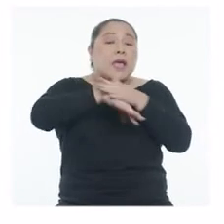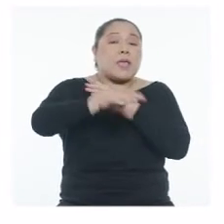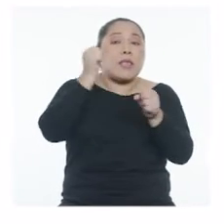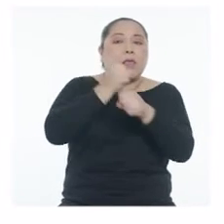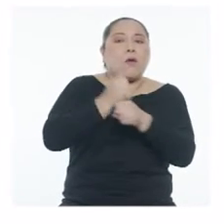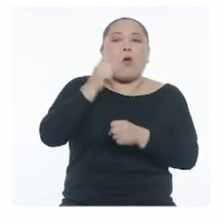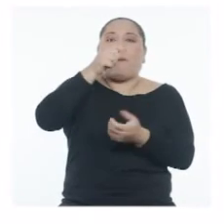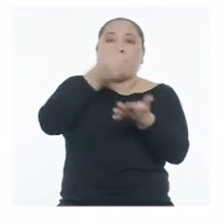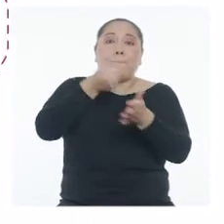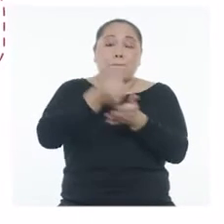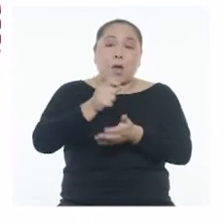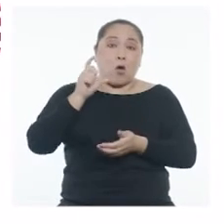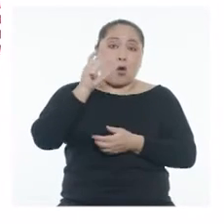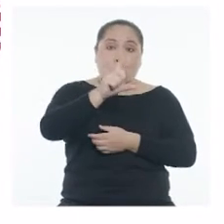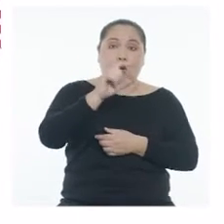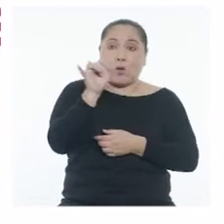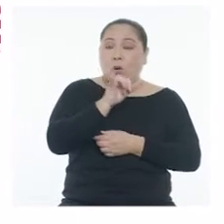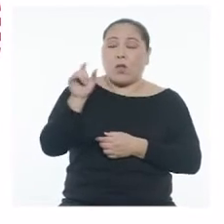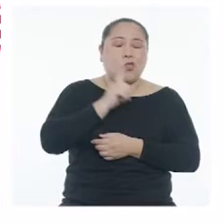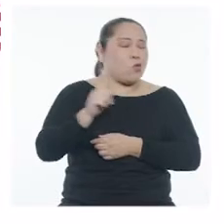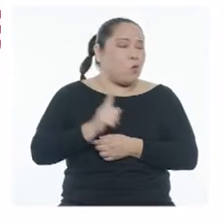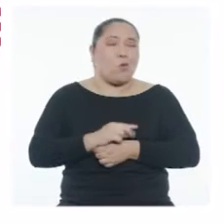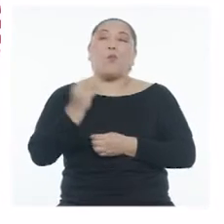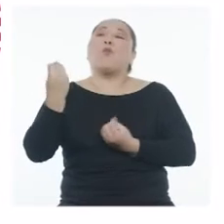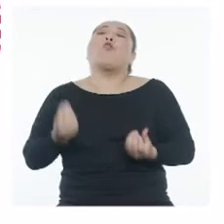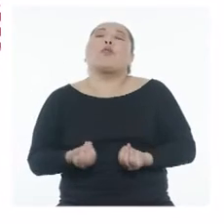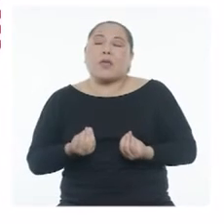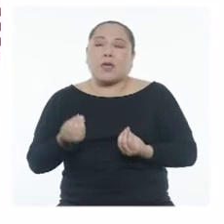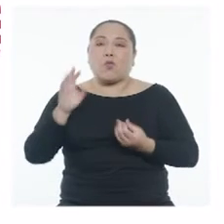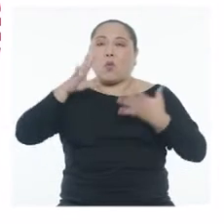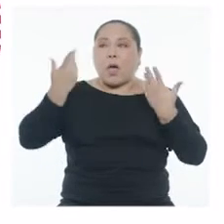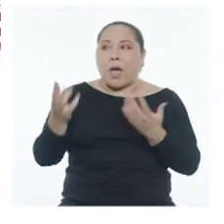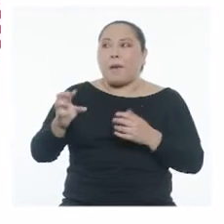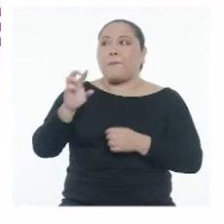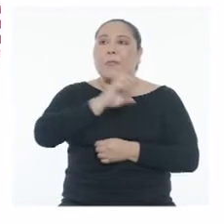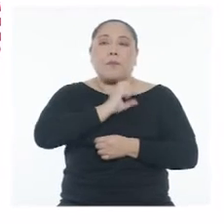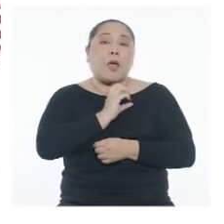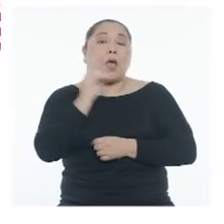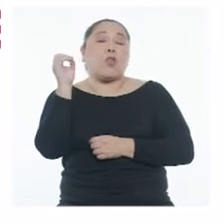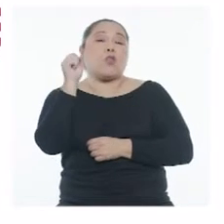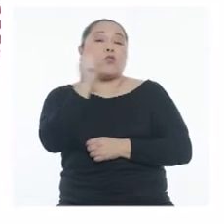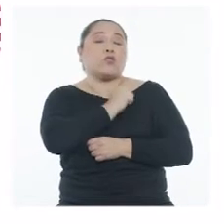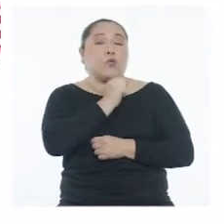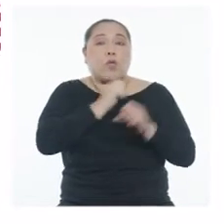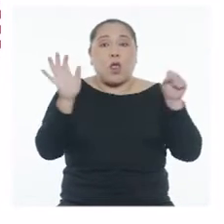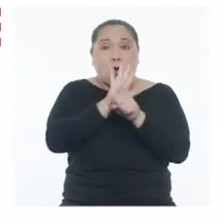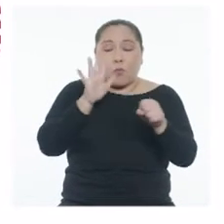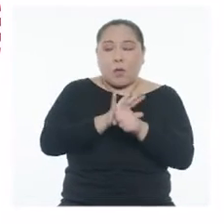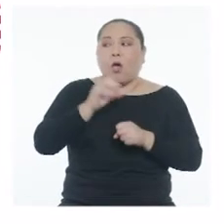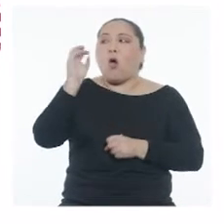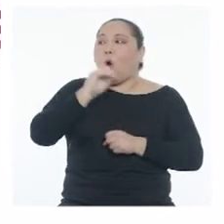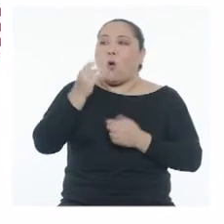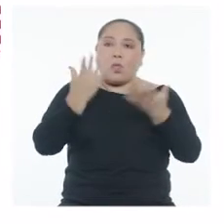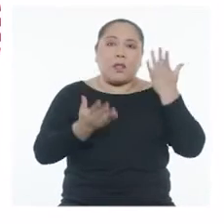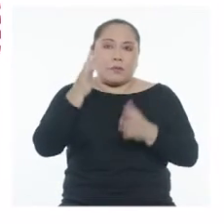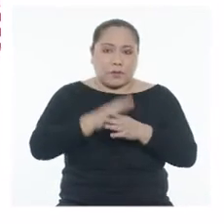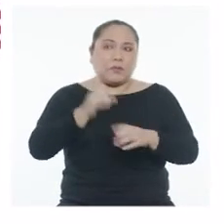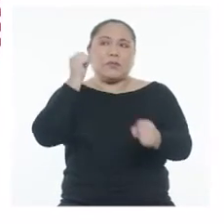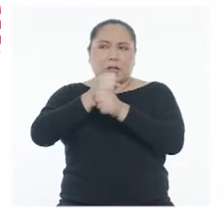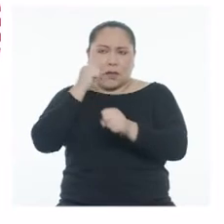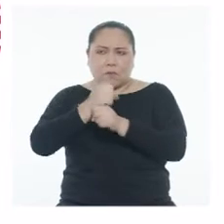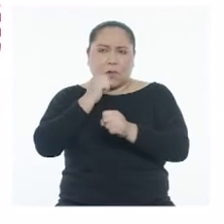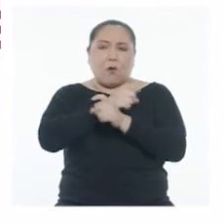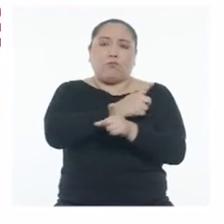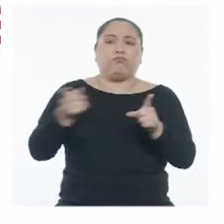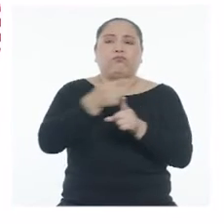una buena remuneración por no tener primaria o secundaria completa. O puede ser que consiga un trabajo, pero en el sector informal, que